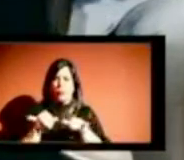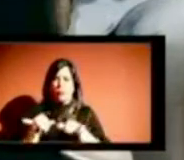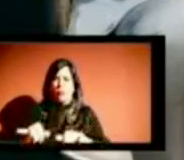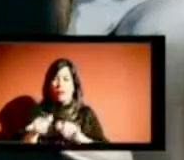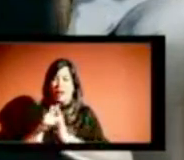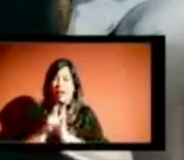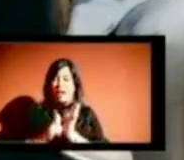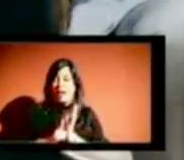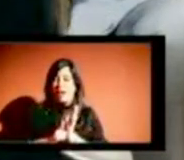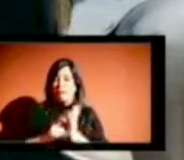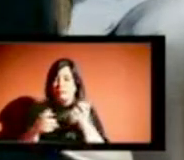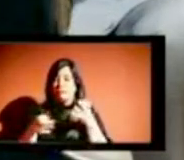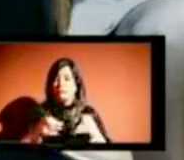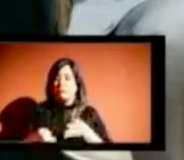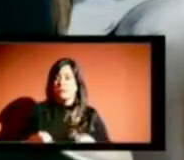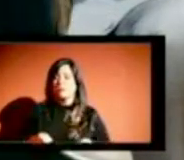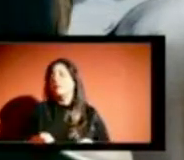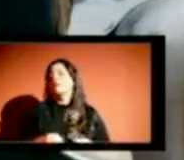ley